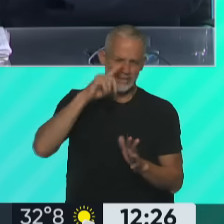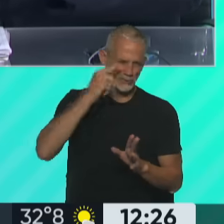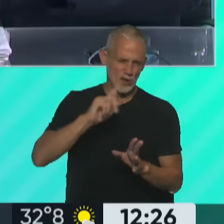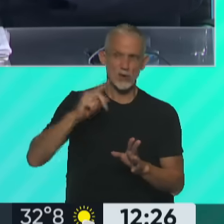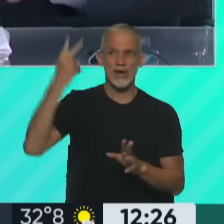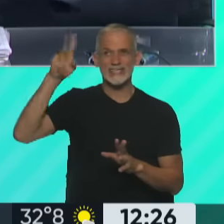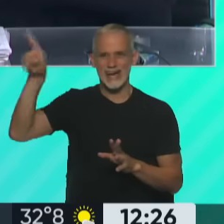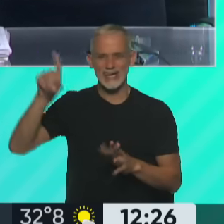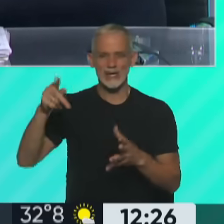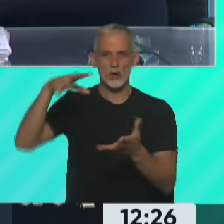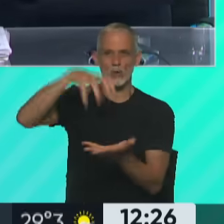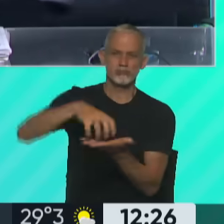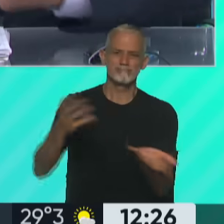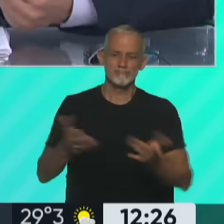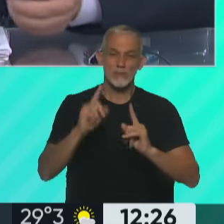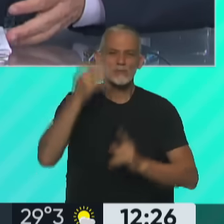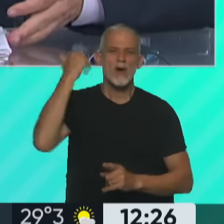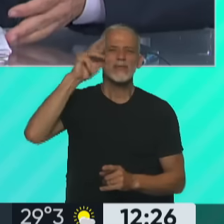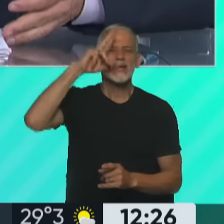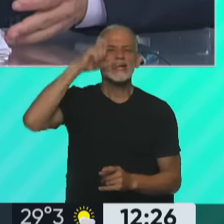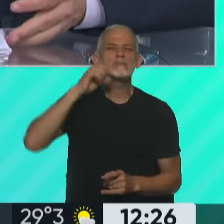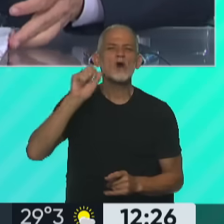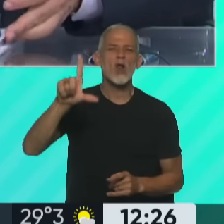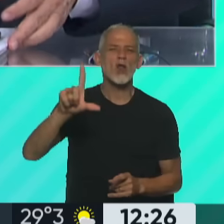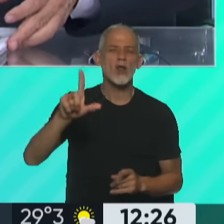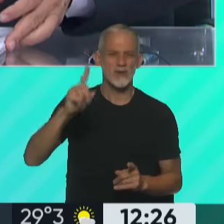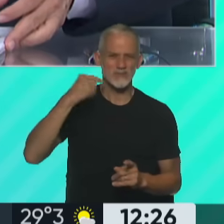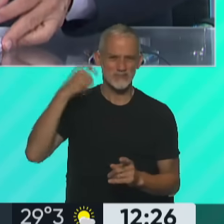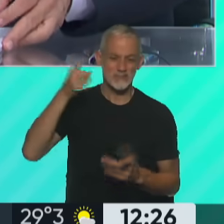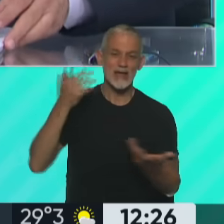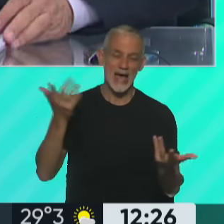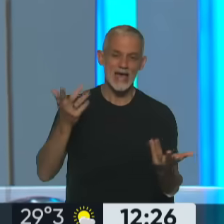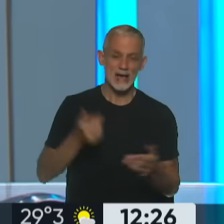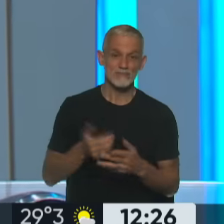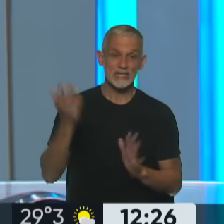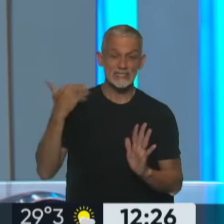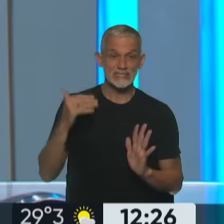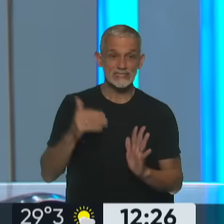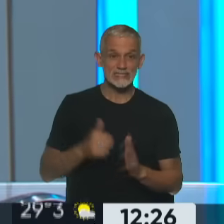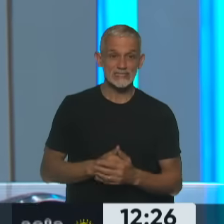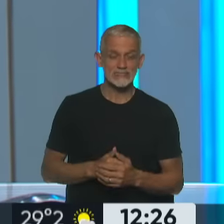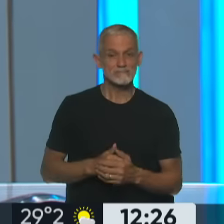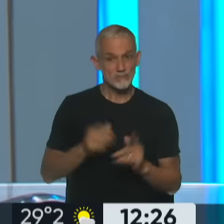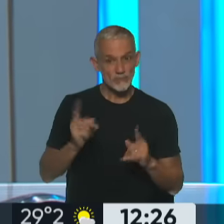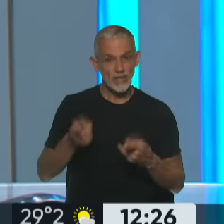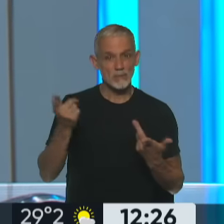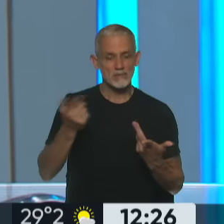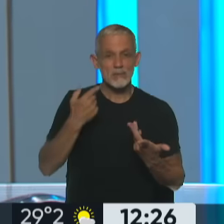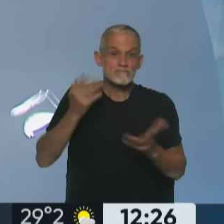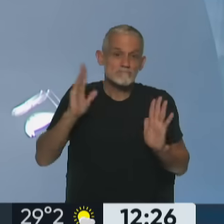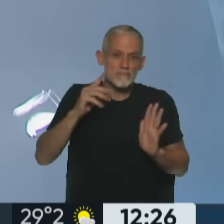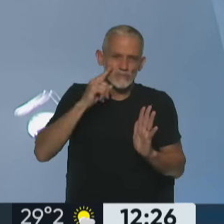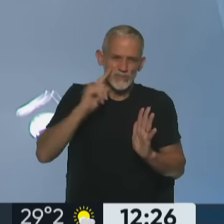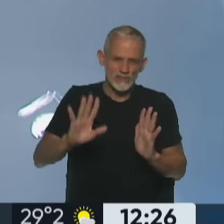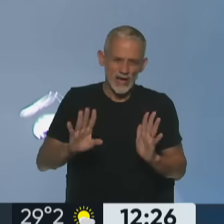con YPF, con lo Sí, cual bueno, en le su está momento dando- fue Repsol. Claro, y fue muy crítico además, esto también es una observación que hay que